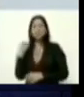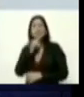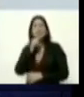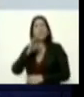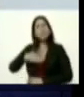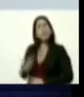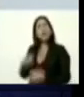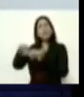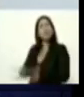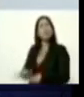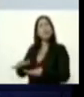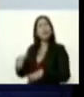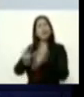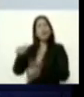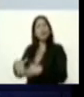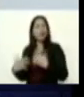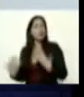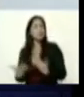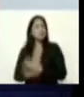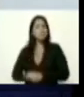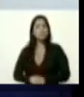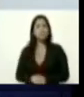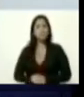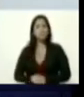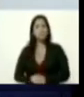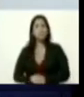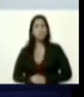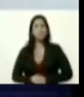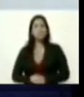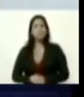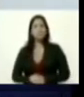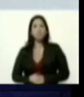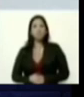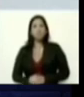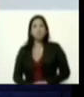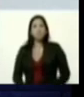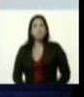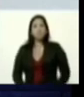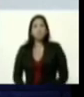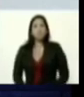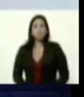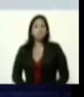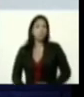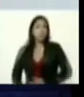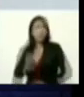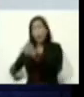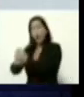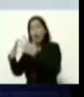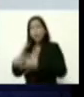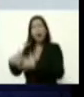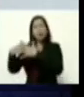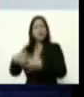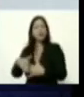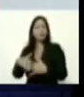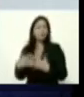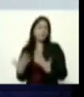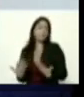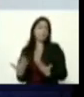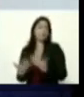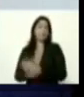la mano derecha de maduro en venezuela es un país un gobierno cuestionado por el mundo es un país que tiene como presidente